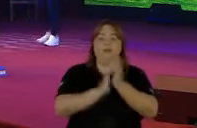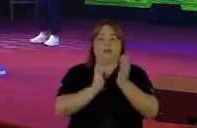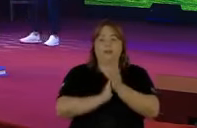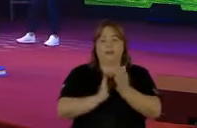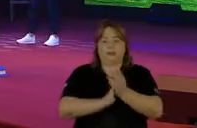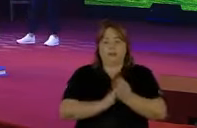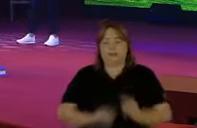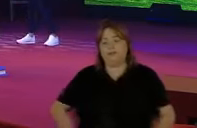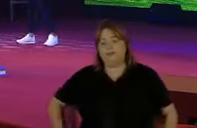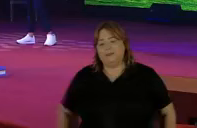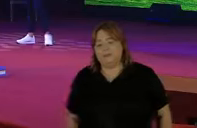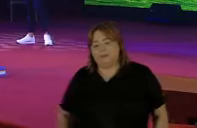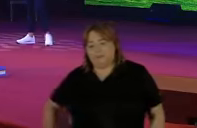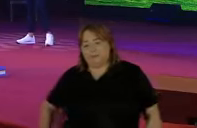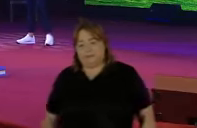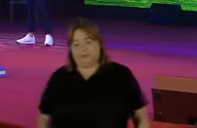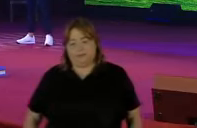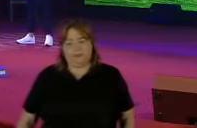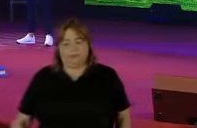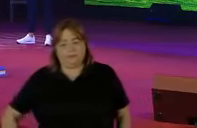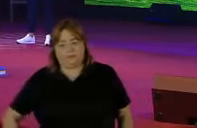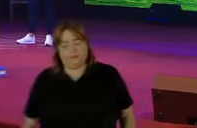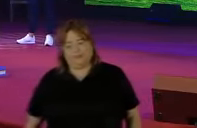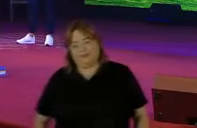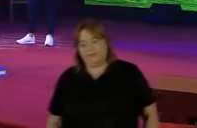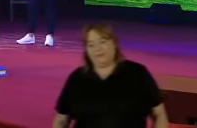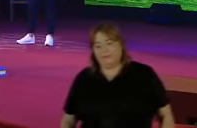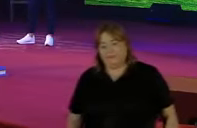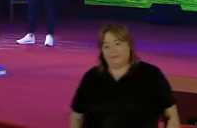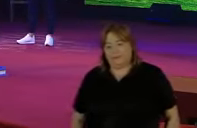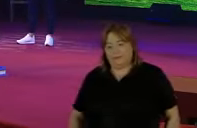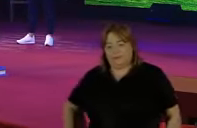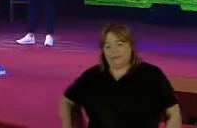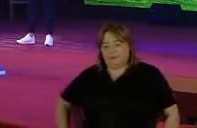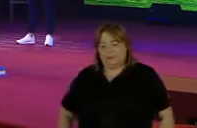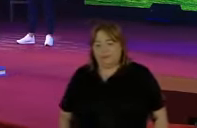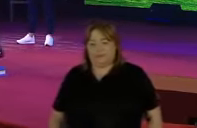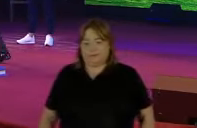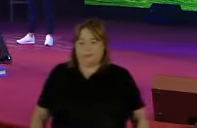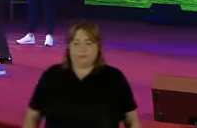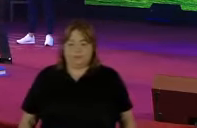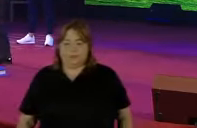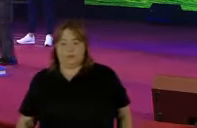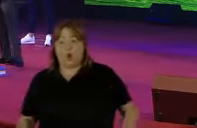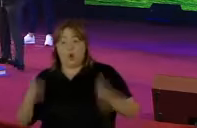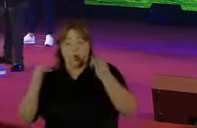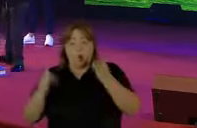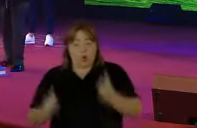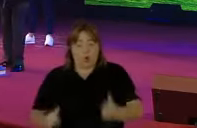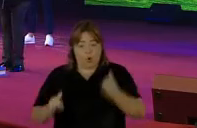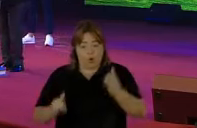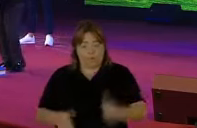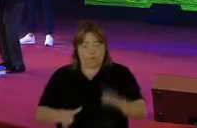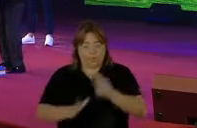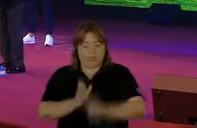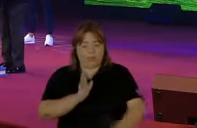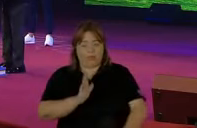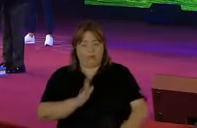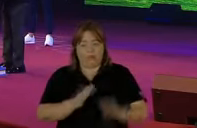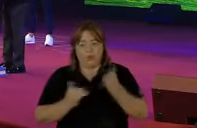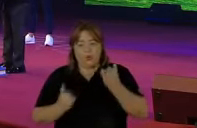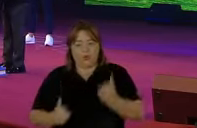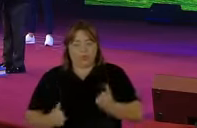10. Ya están levantando las manos. Se las vamos a dejar al costo hoy nada más. Aproveche allí en